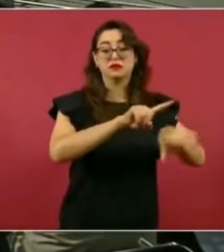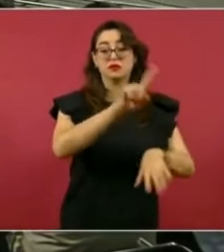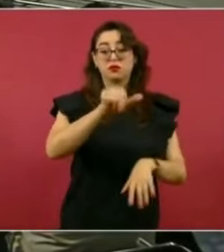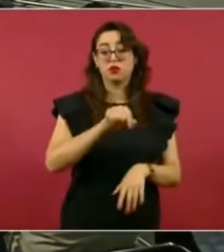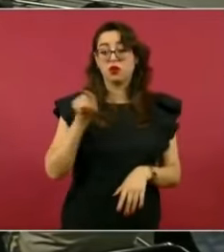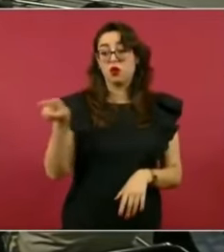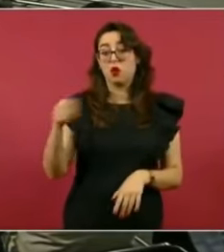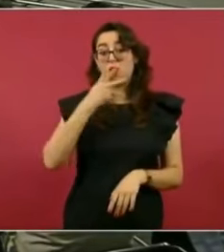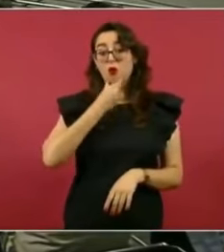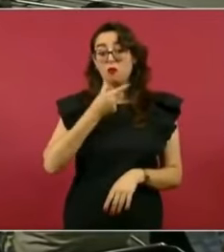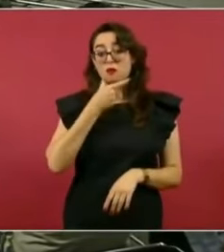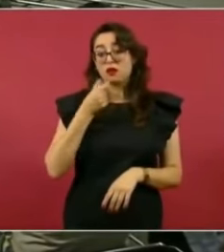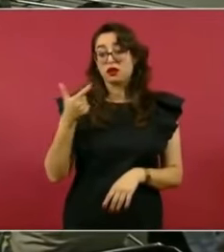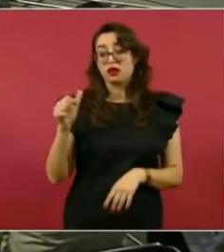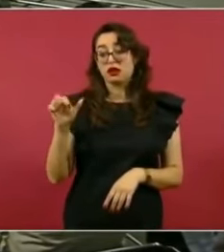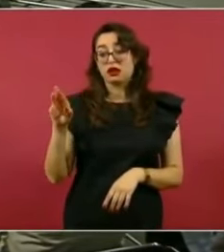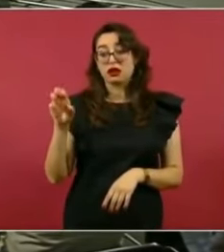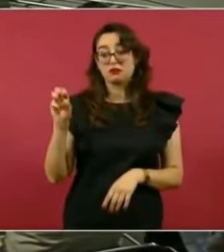Pero yo hasta me alegré porque dije, bueno,